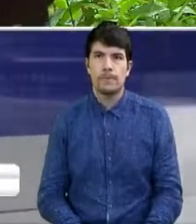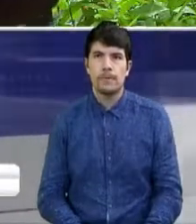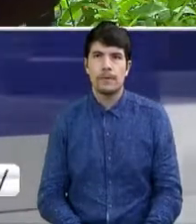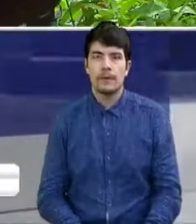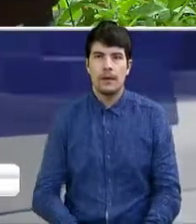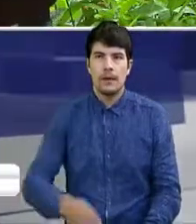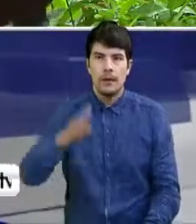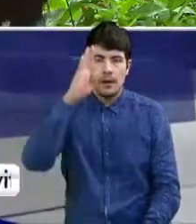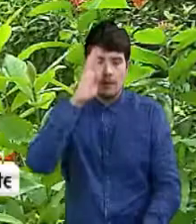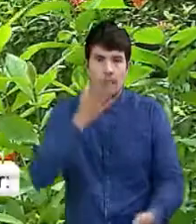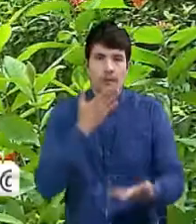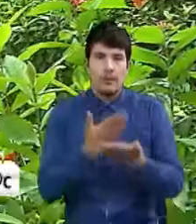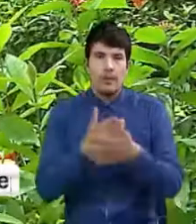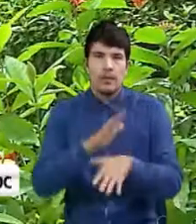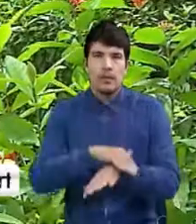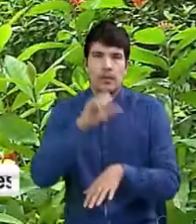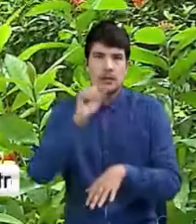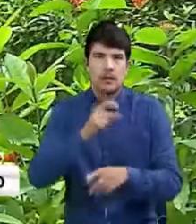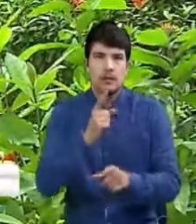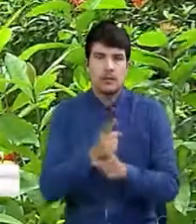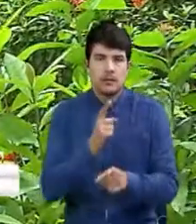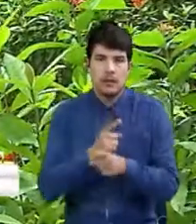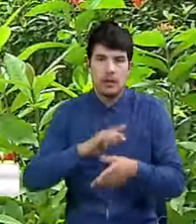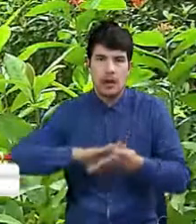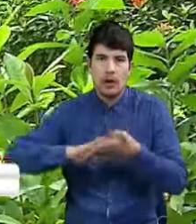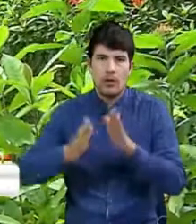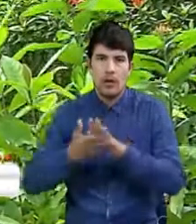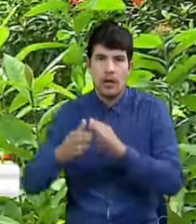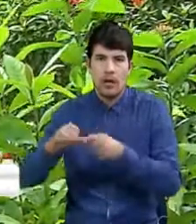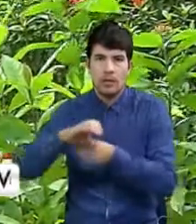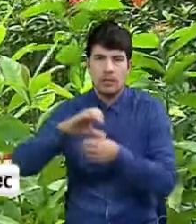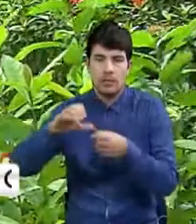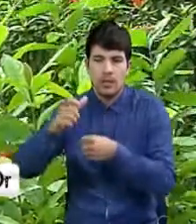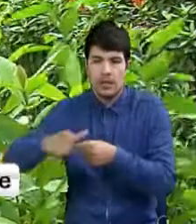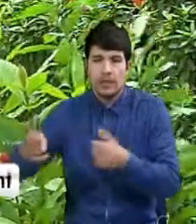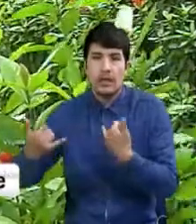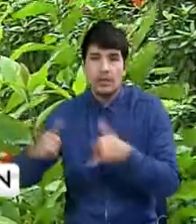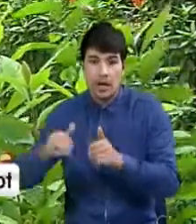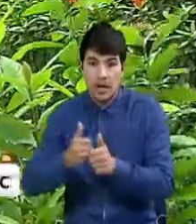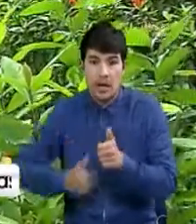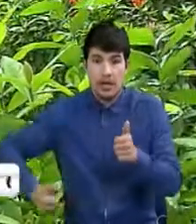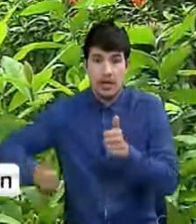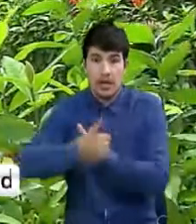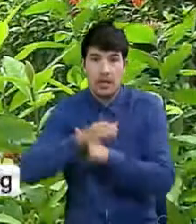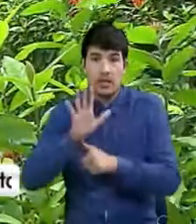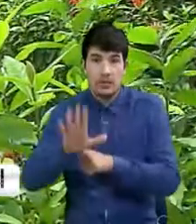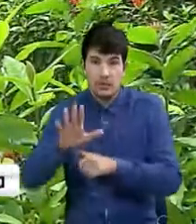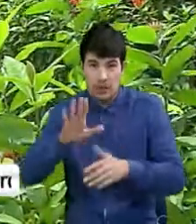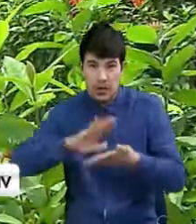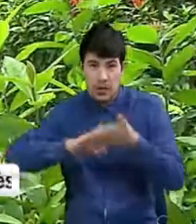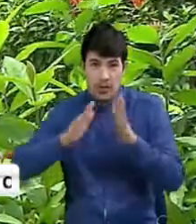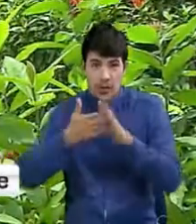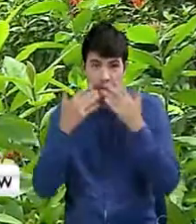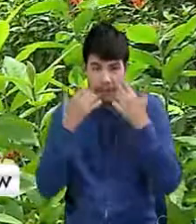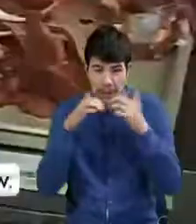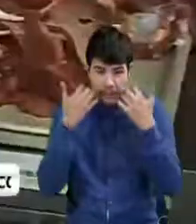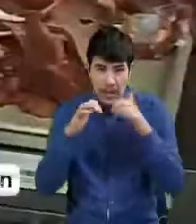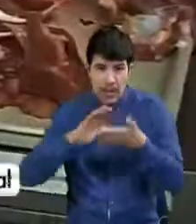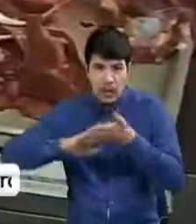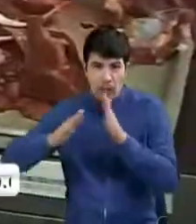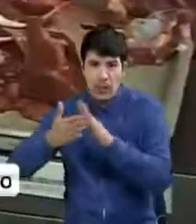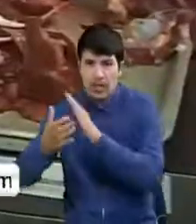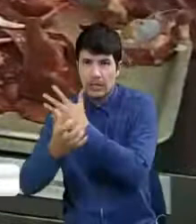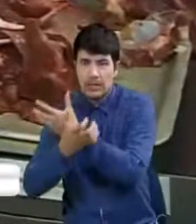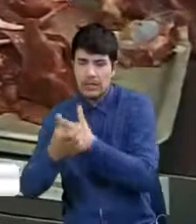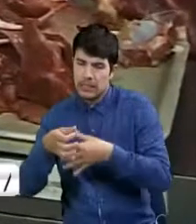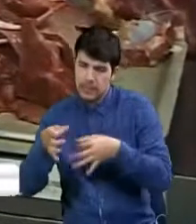Hola, ¿qué tal? Muy buenas tardes. Pues la comunidad científica se vio obligada a salirle al paso a los temores de la comunidad tras las denuncias de